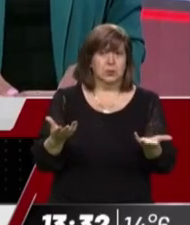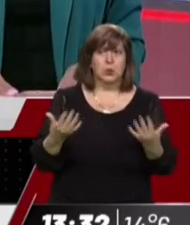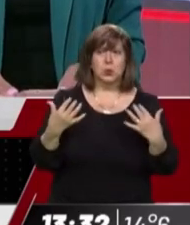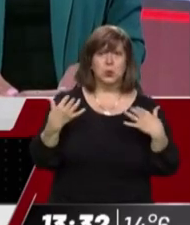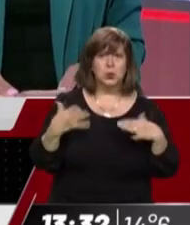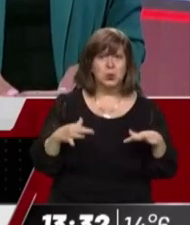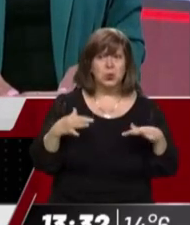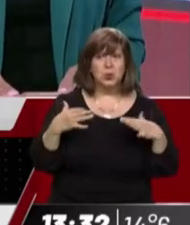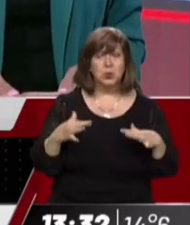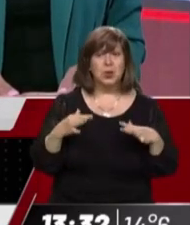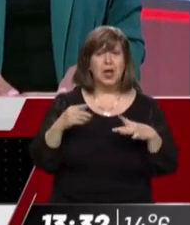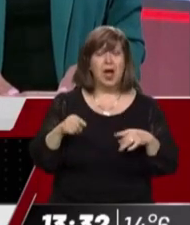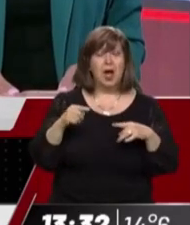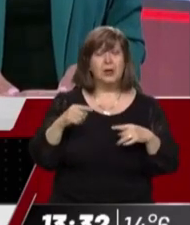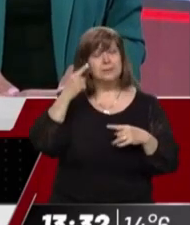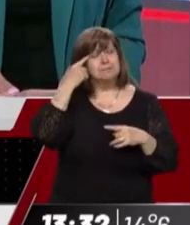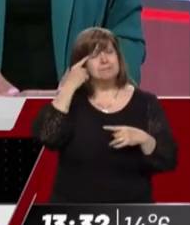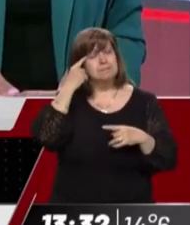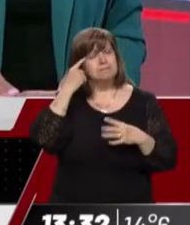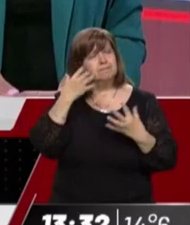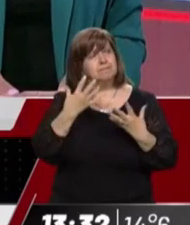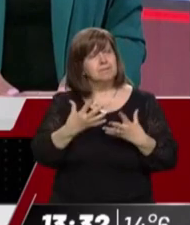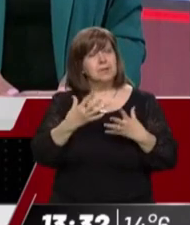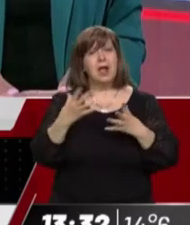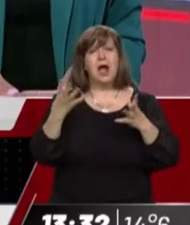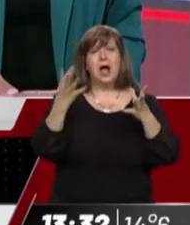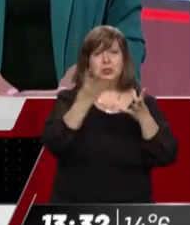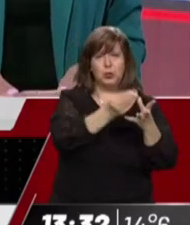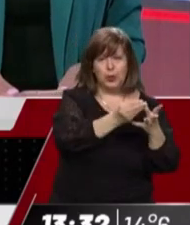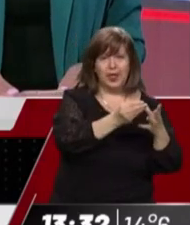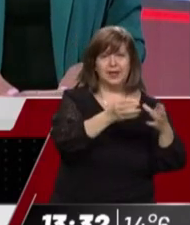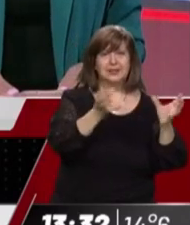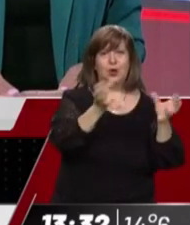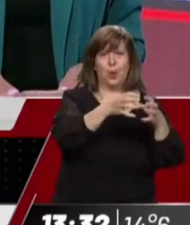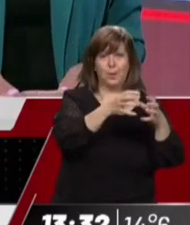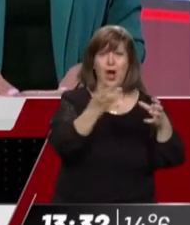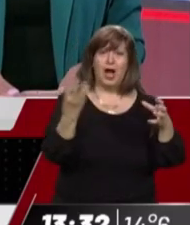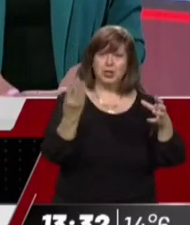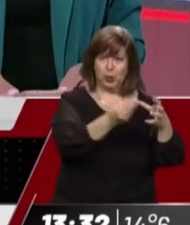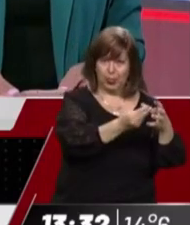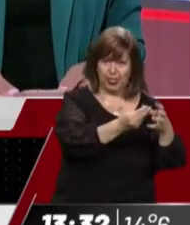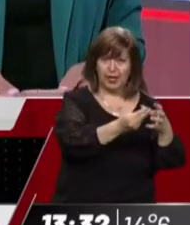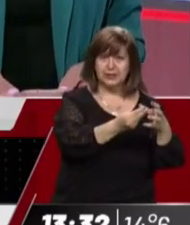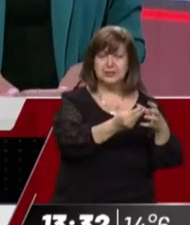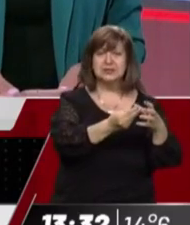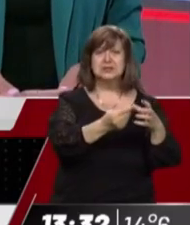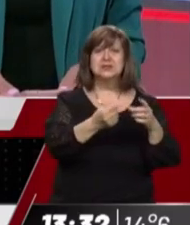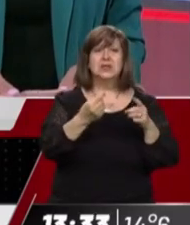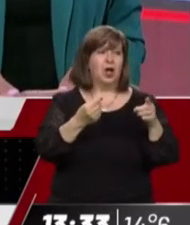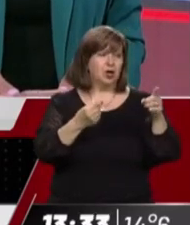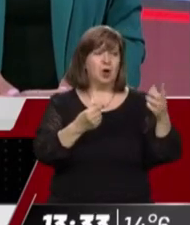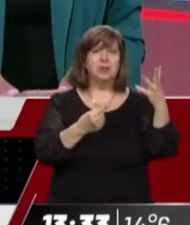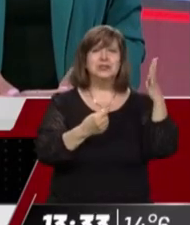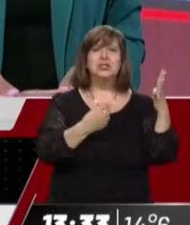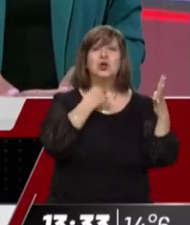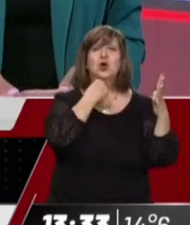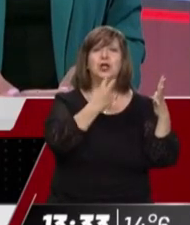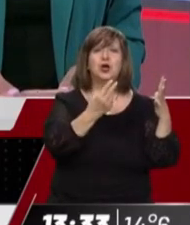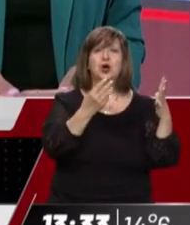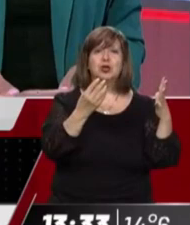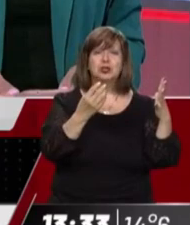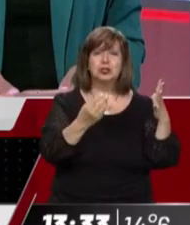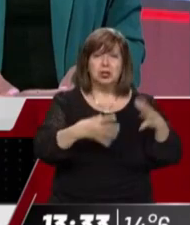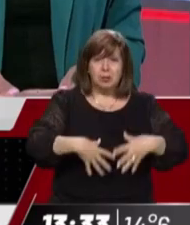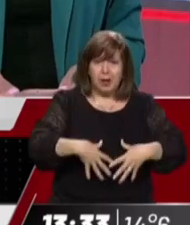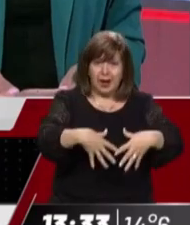las repercusiones que tienen las personas que están a su alrededor. Digo, esta mujer atravesó los embarazos bajo esa condición de adicciones, después